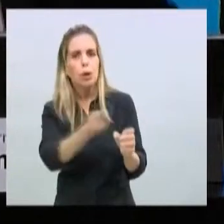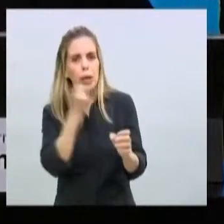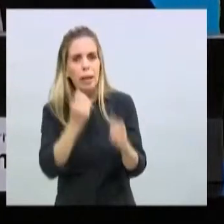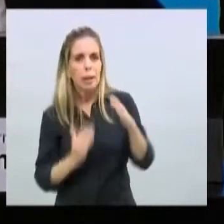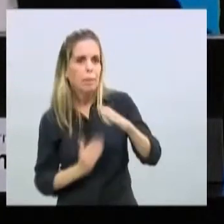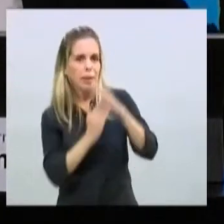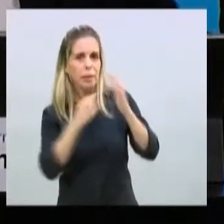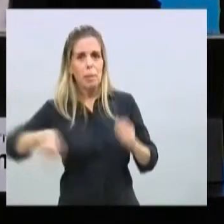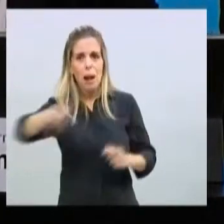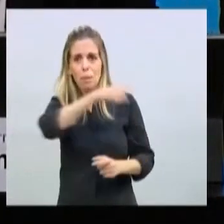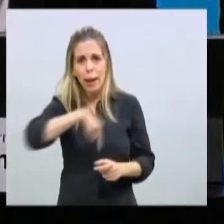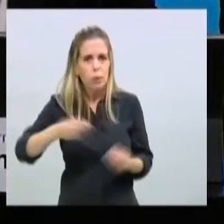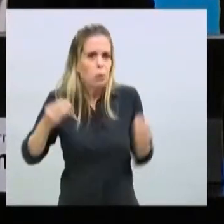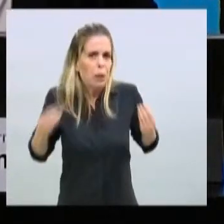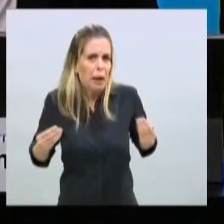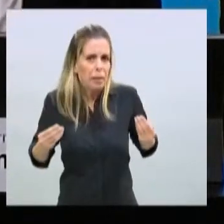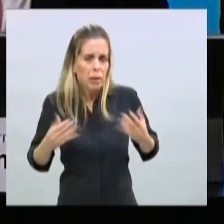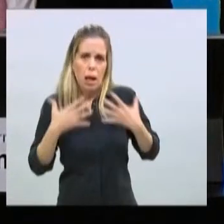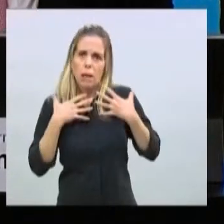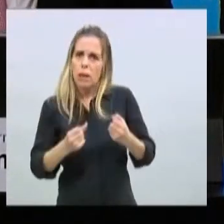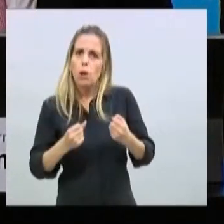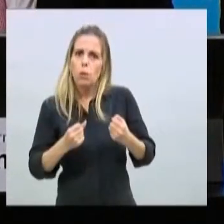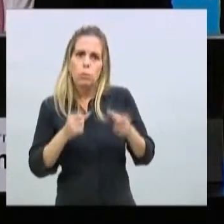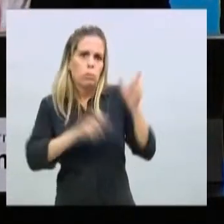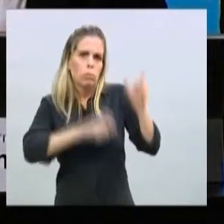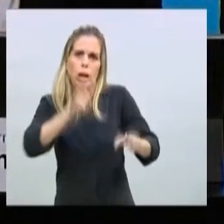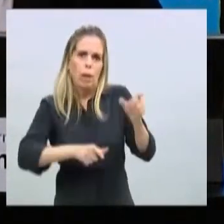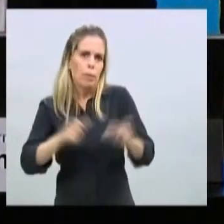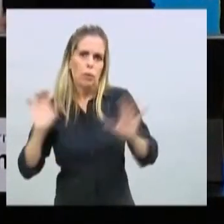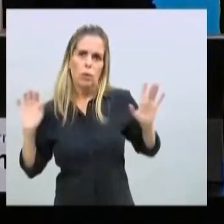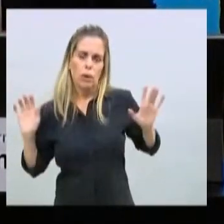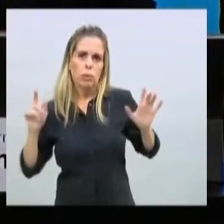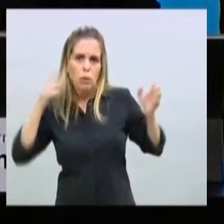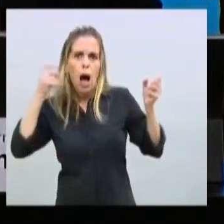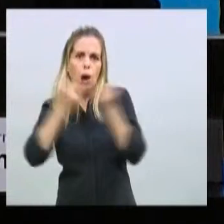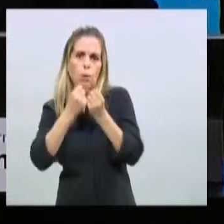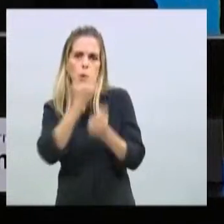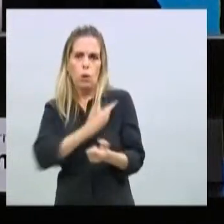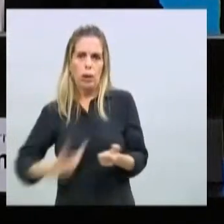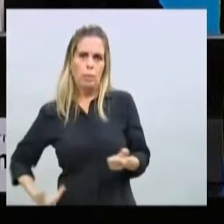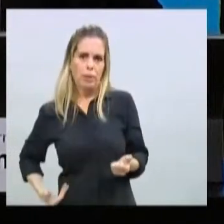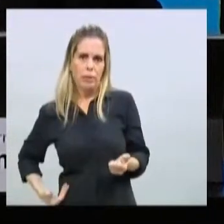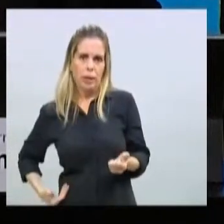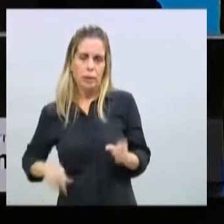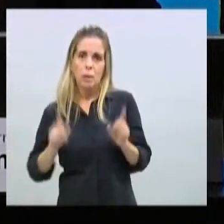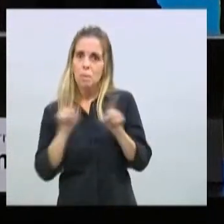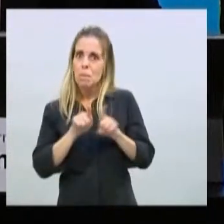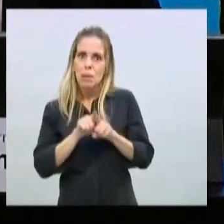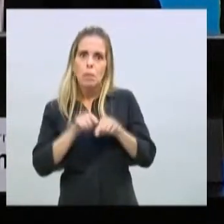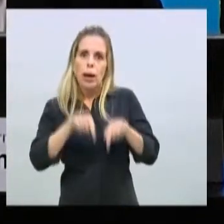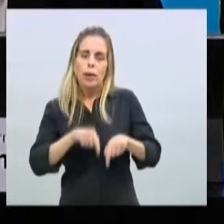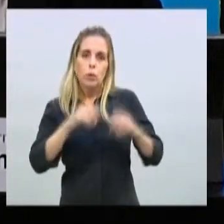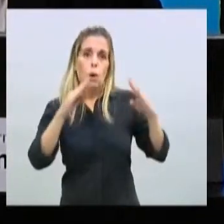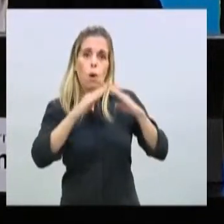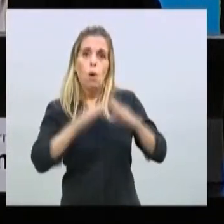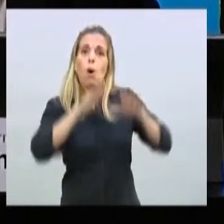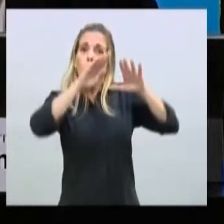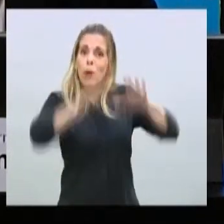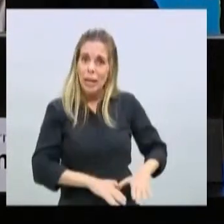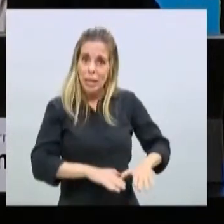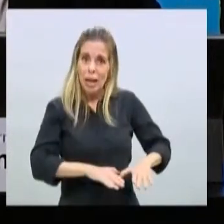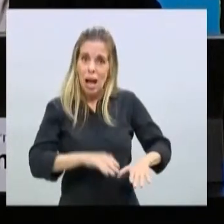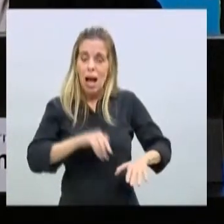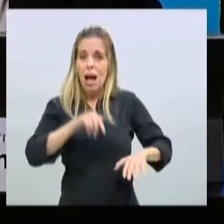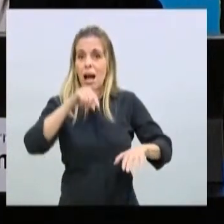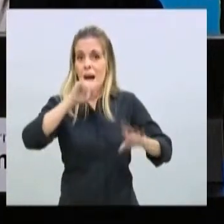ninguna duda, en total concordancia con lo que decía el presidente. Y en línea con eso, ratificar que la cuarentena sigue en la ciudad de Buenos